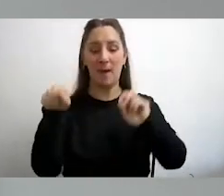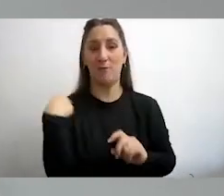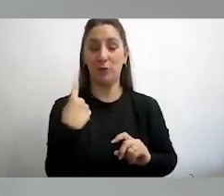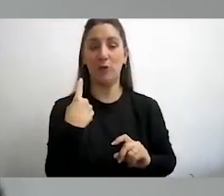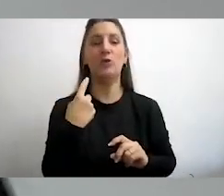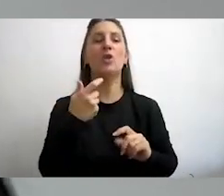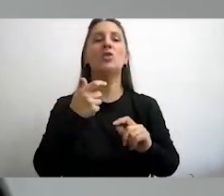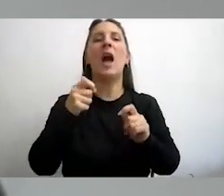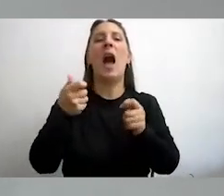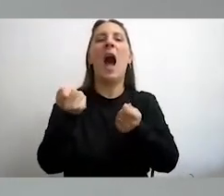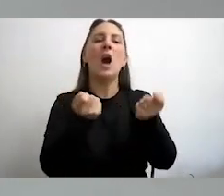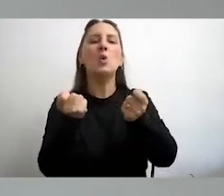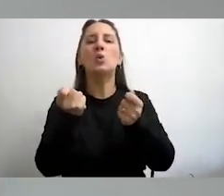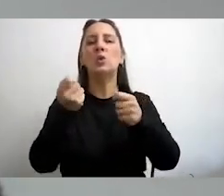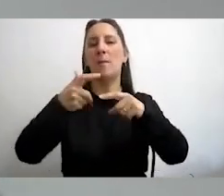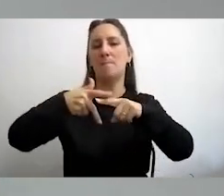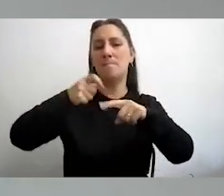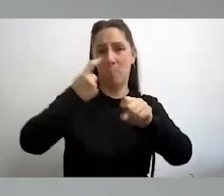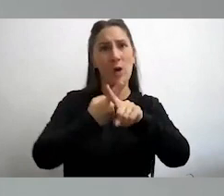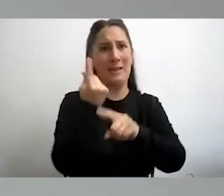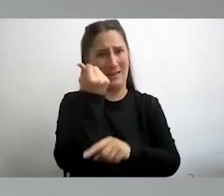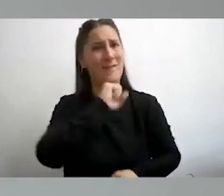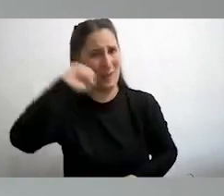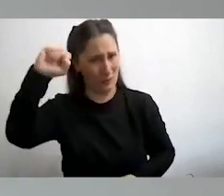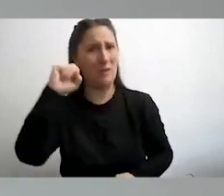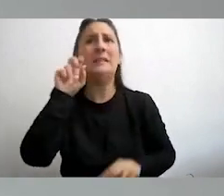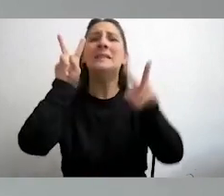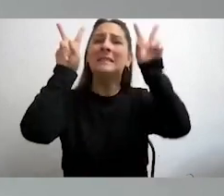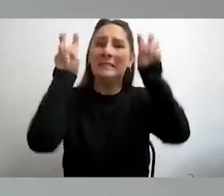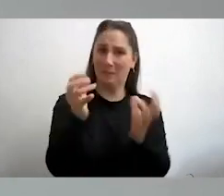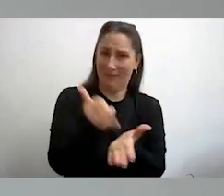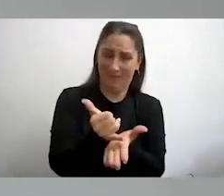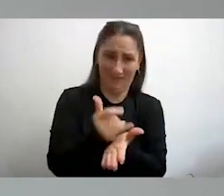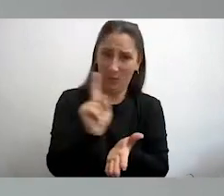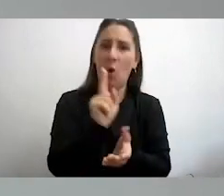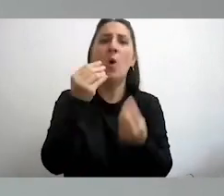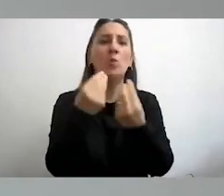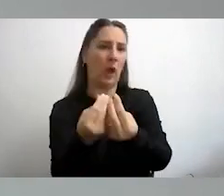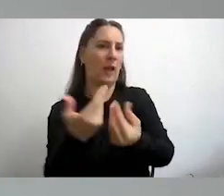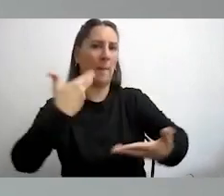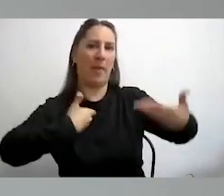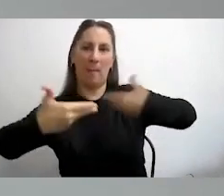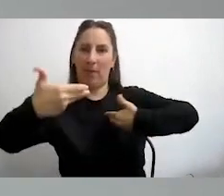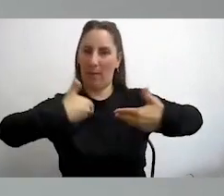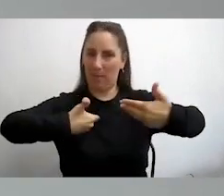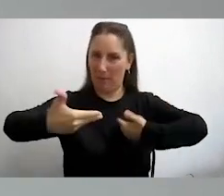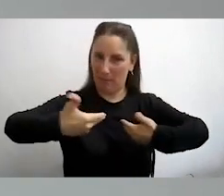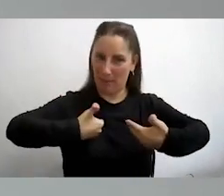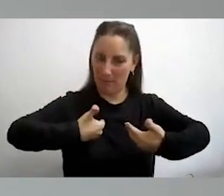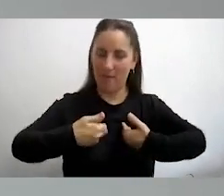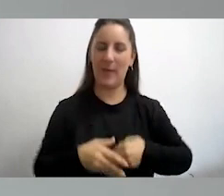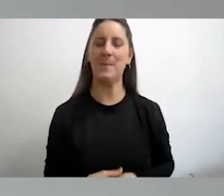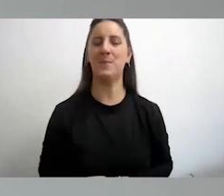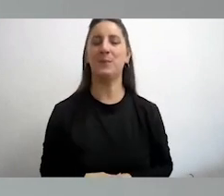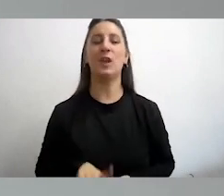por inflación, un tema no menor, que también lo han solicitado mucho, así que como siempre